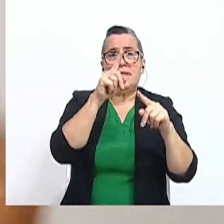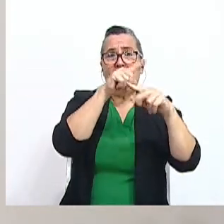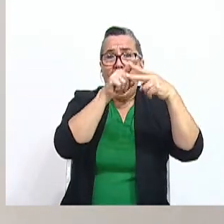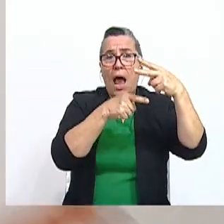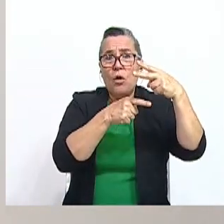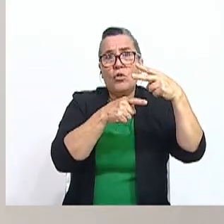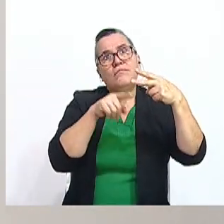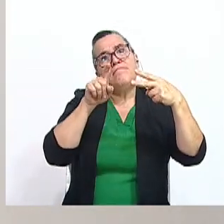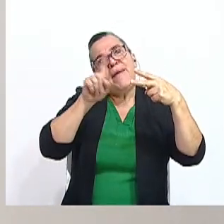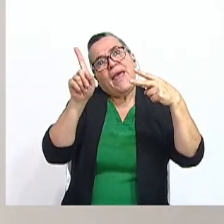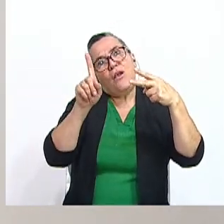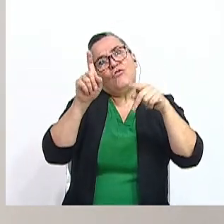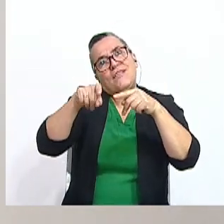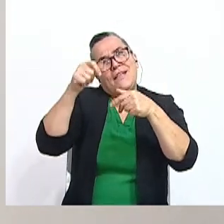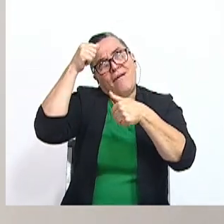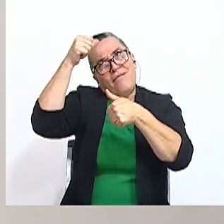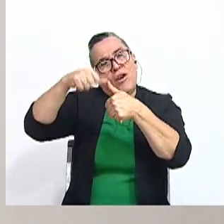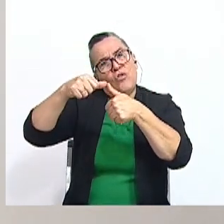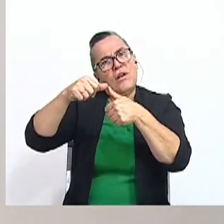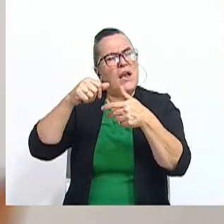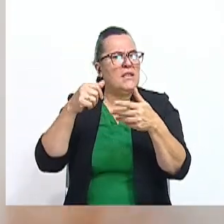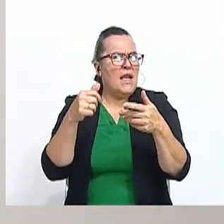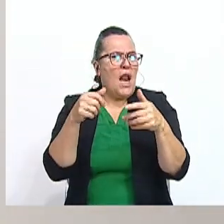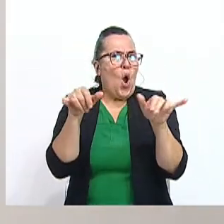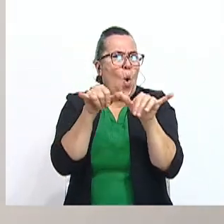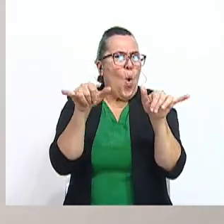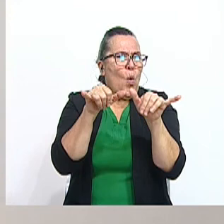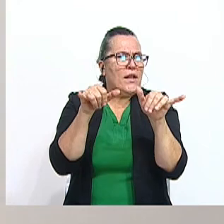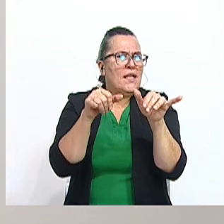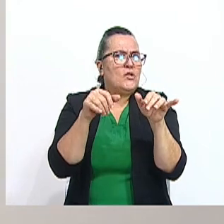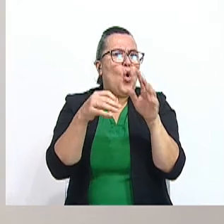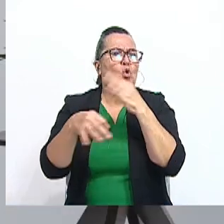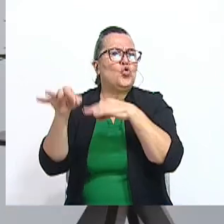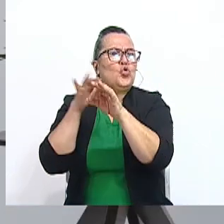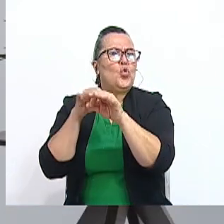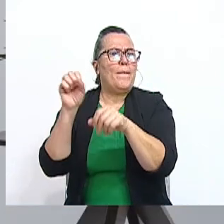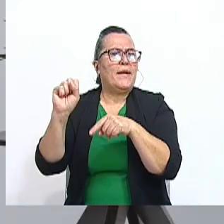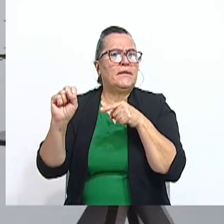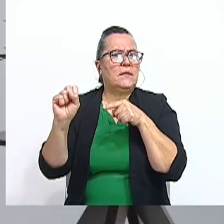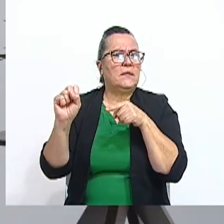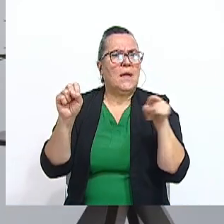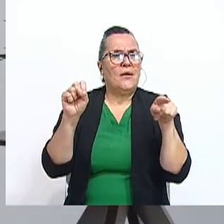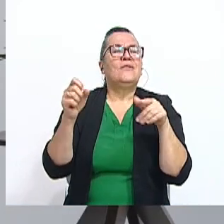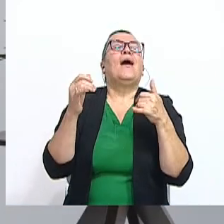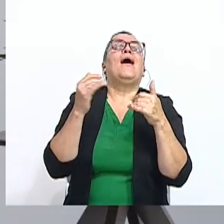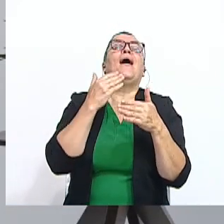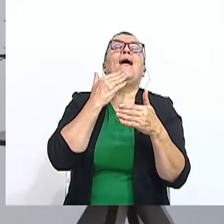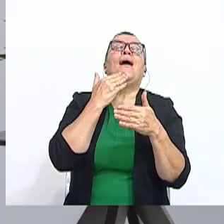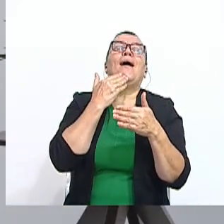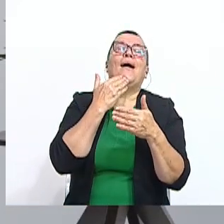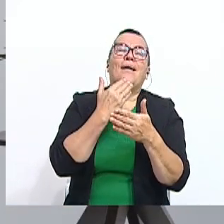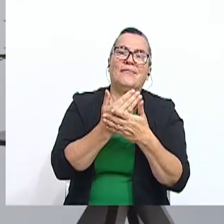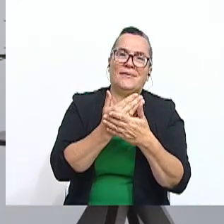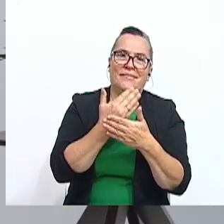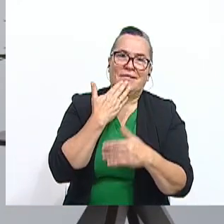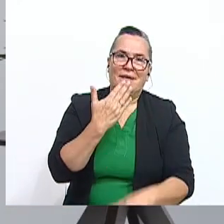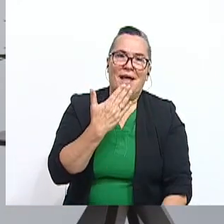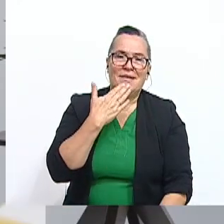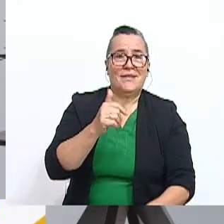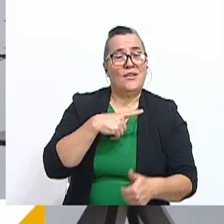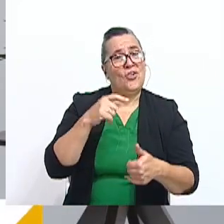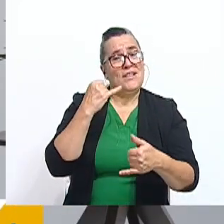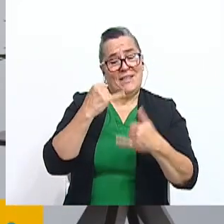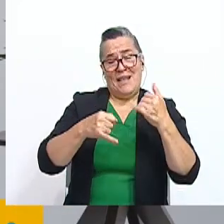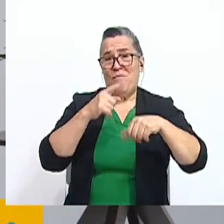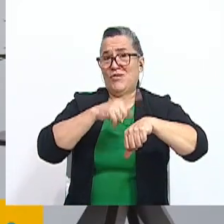también necesitaba recordar si eran congruentes o suplementarios. Bueno, muchas gracias. Nos ha ganado el tiempo.